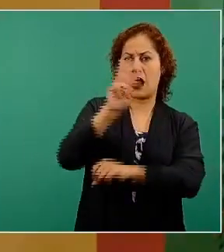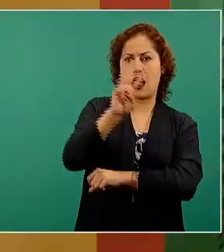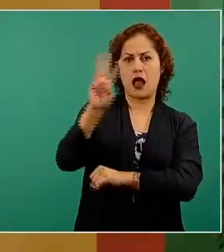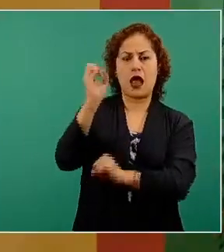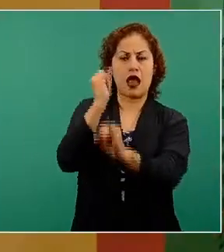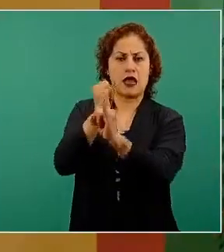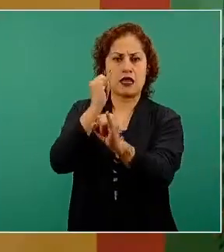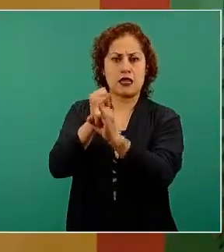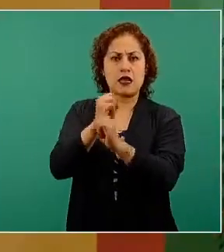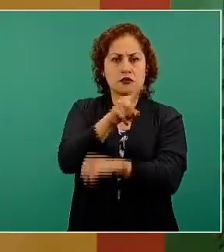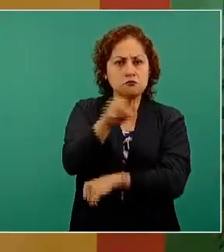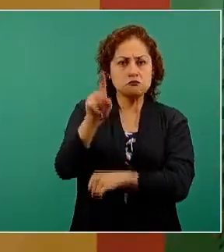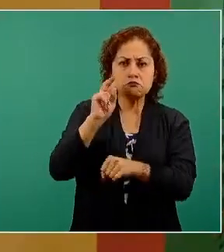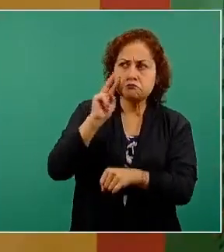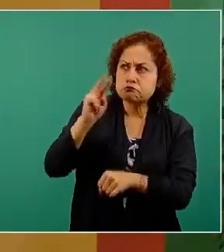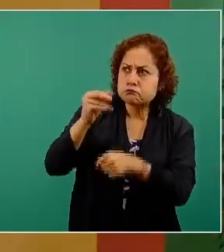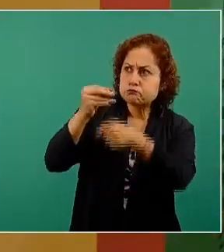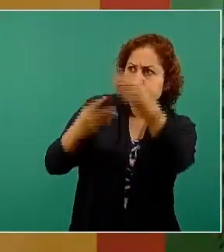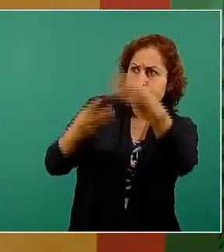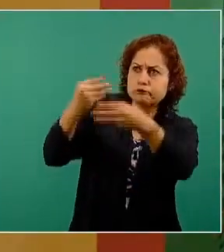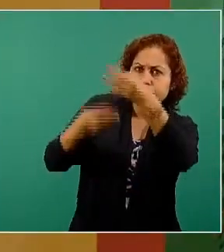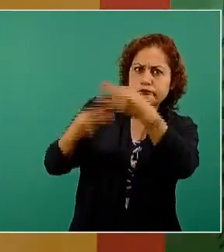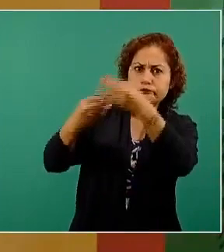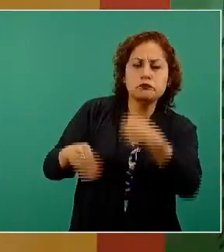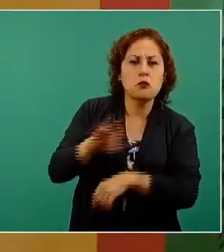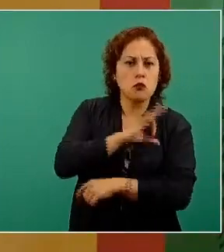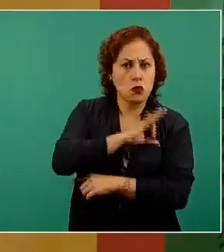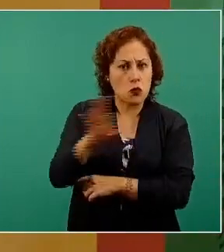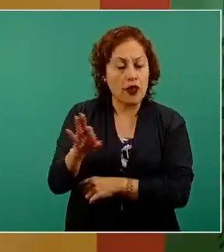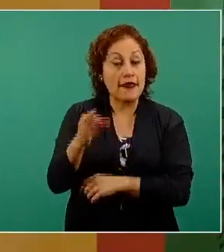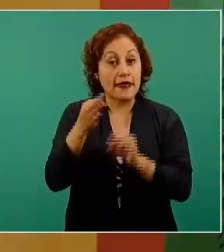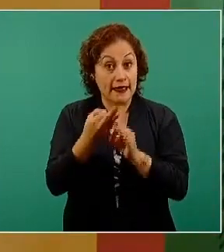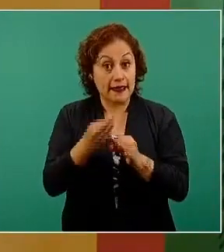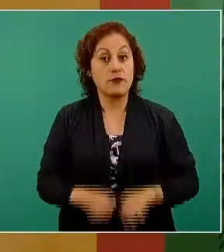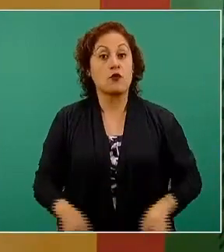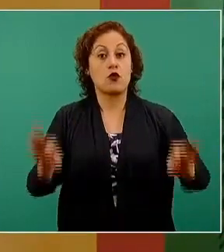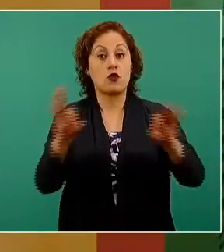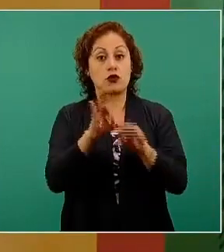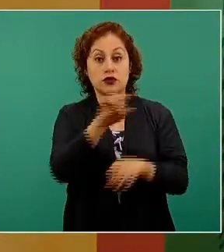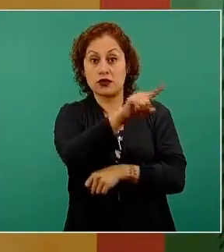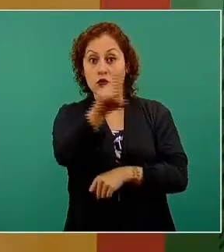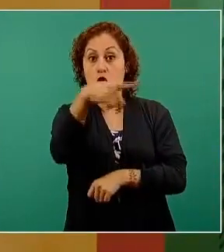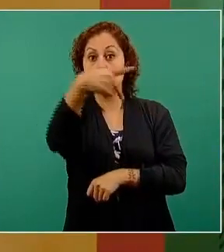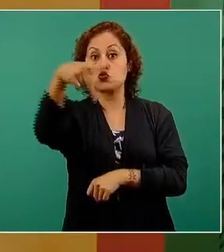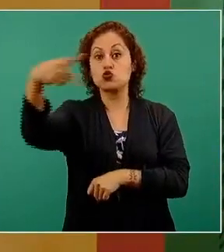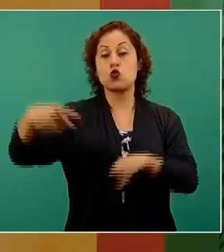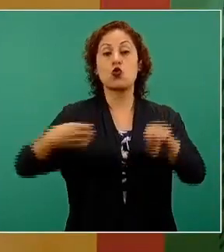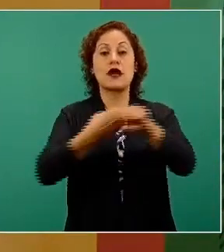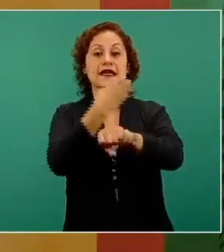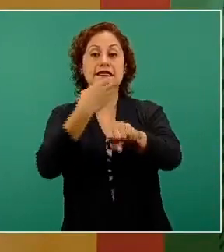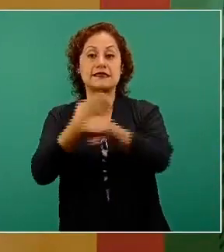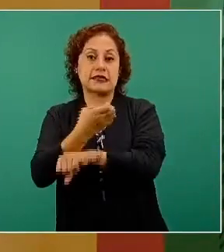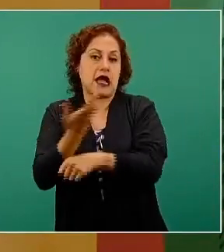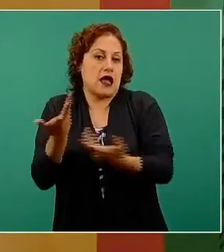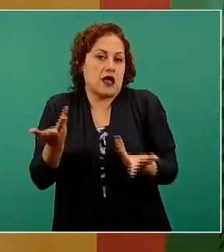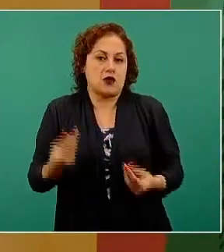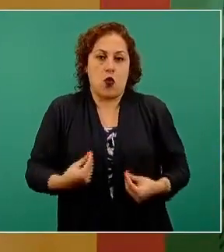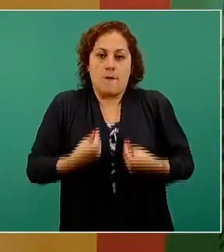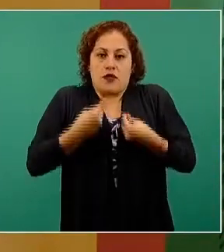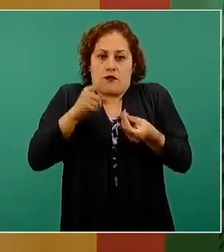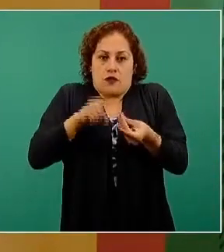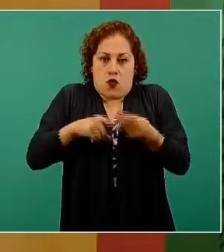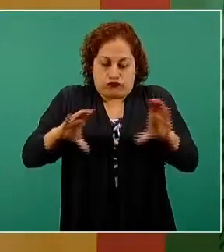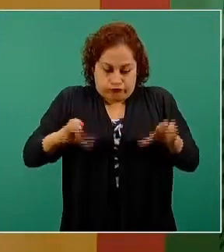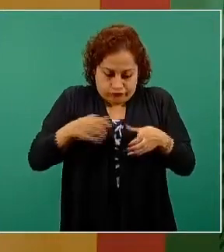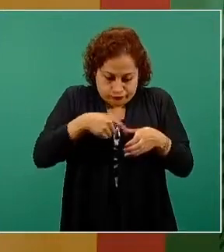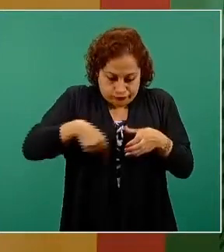locales, estatales, es muy importante que cada quien identifique la forma de la curva de la comunidad más cercana a la que vive.